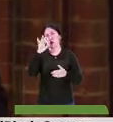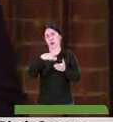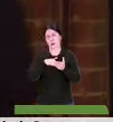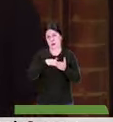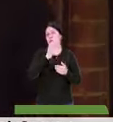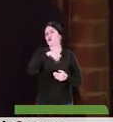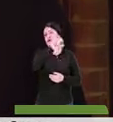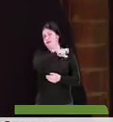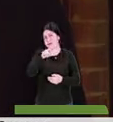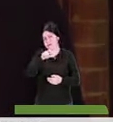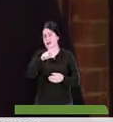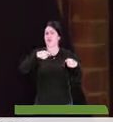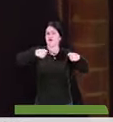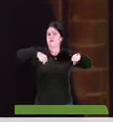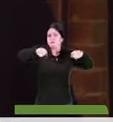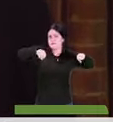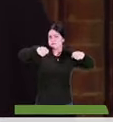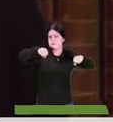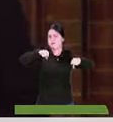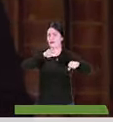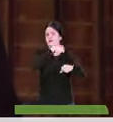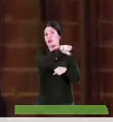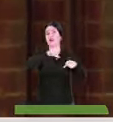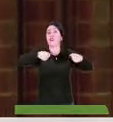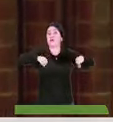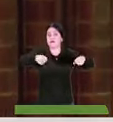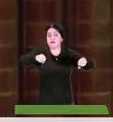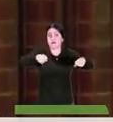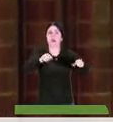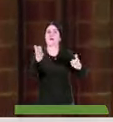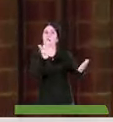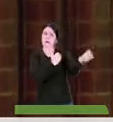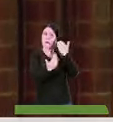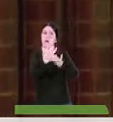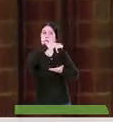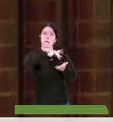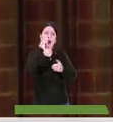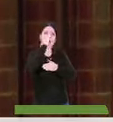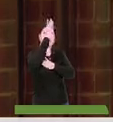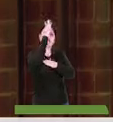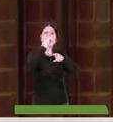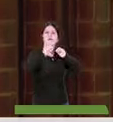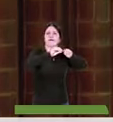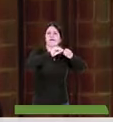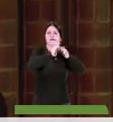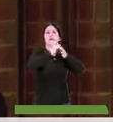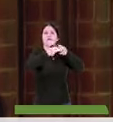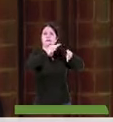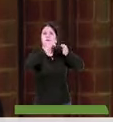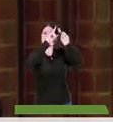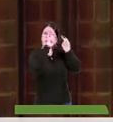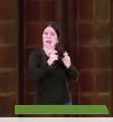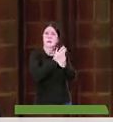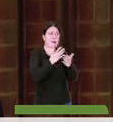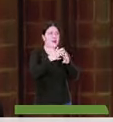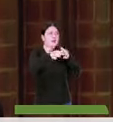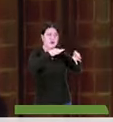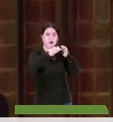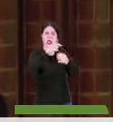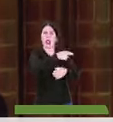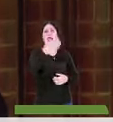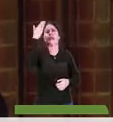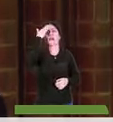moto que tuvieron la oportunidad de participar precisamente en estas actividades pedagógicas con el fin de entender cuál es